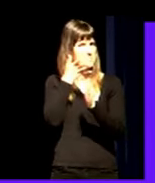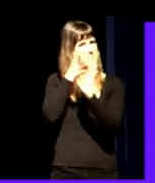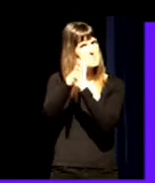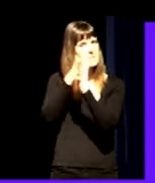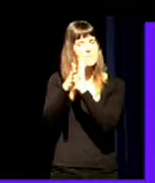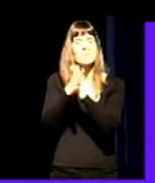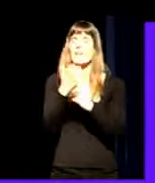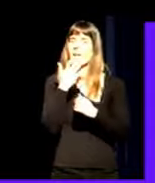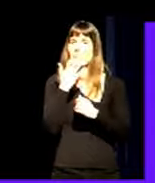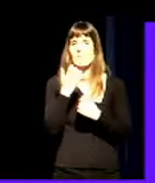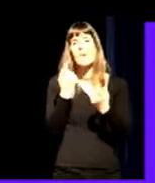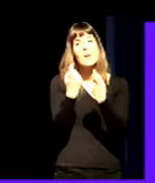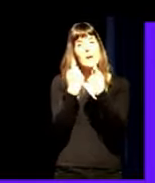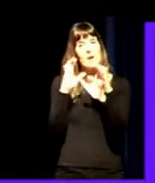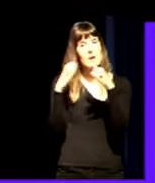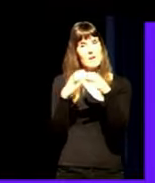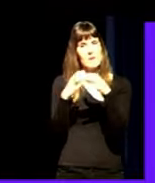hablar del papel del alumnado como